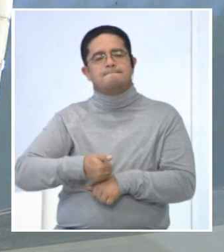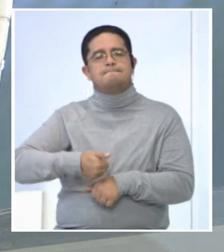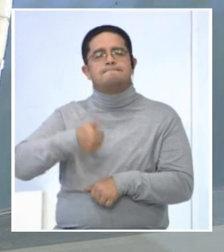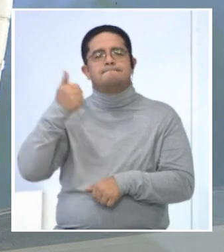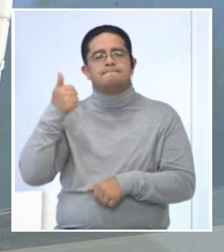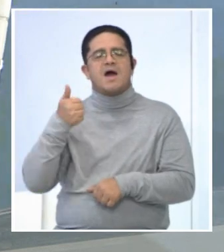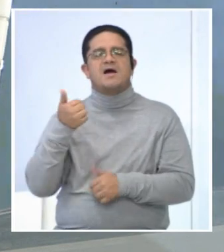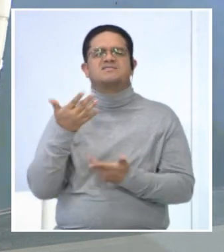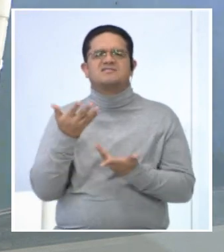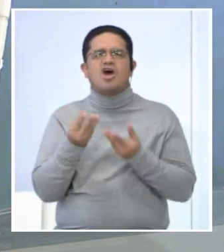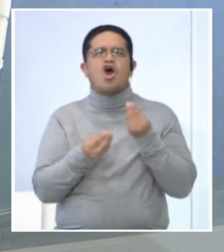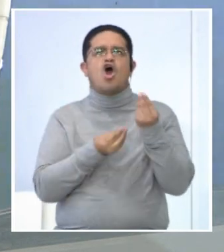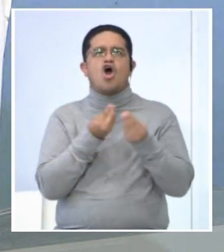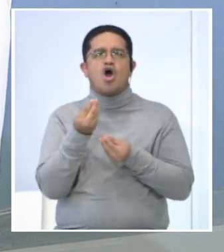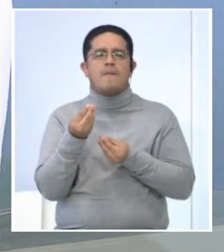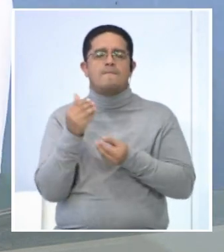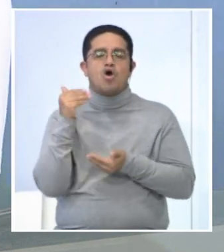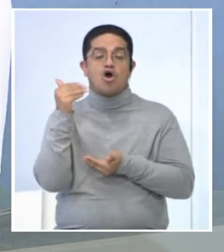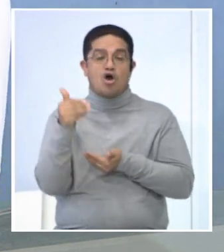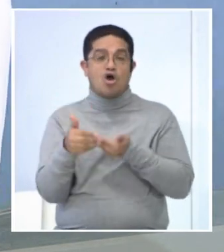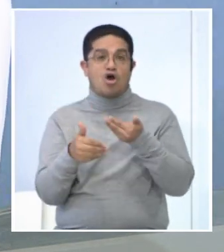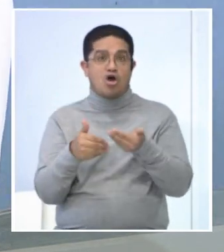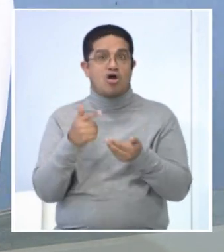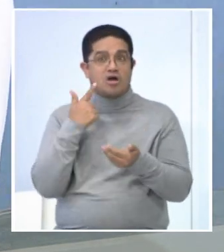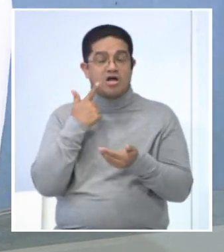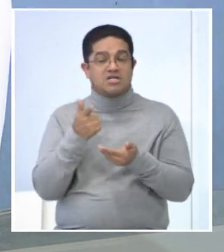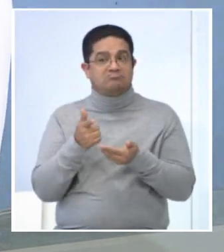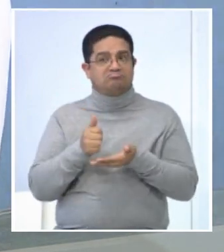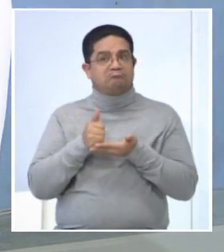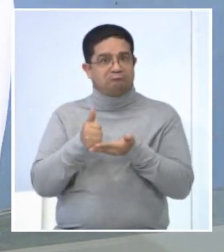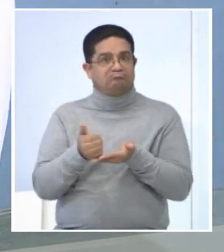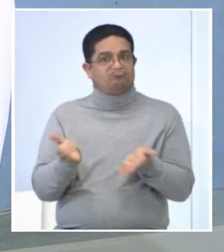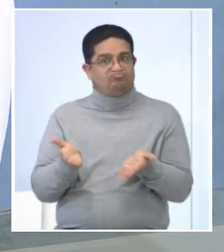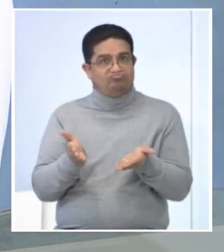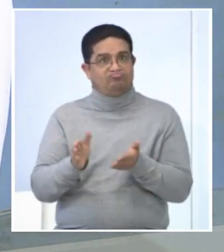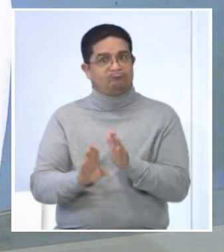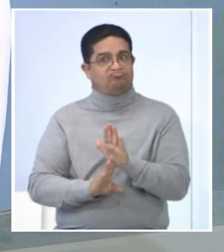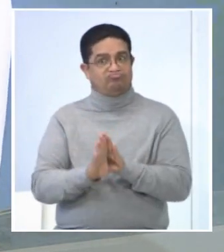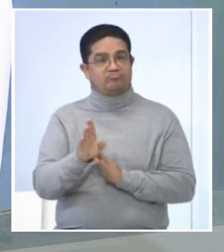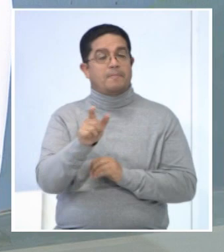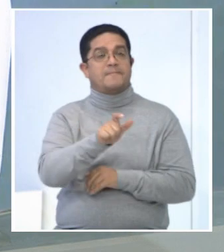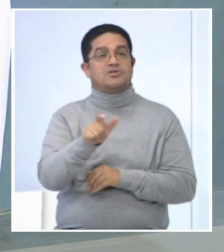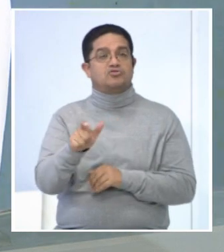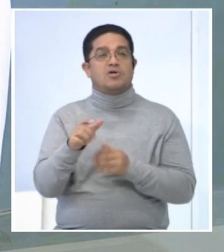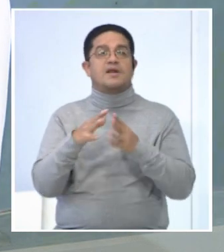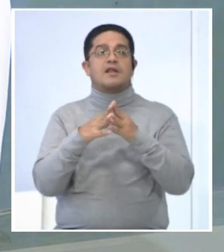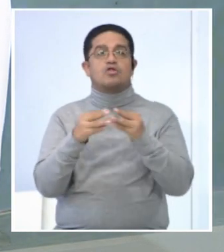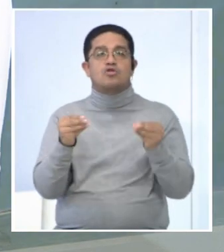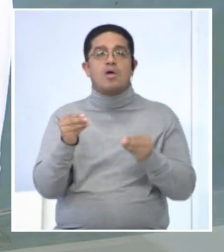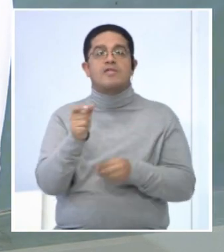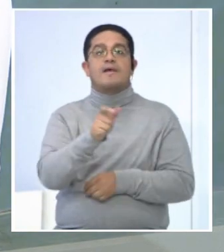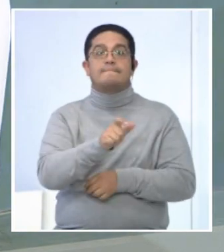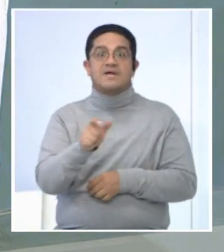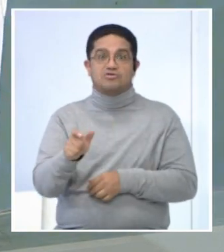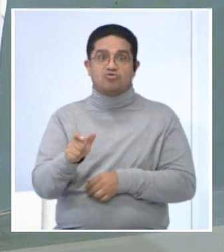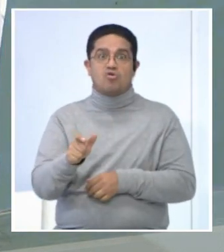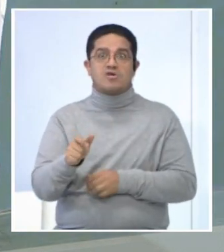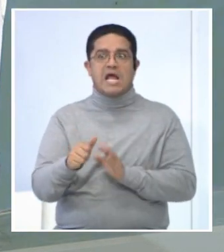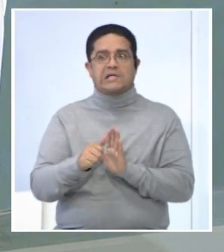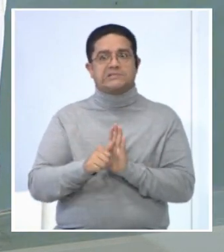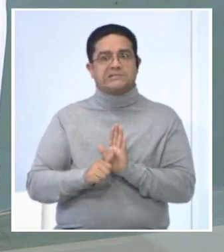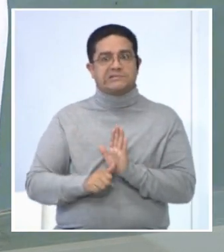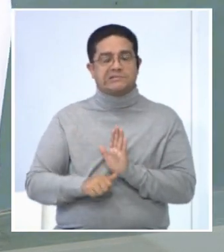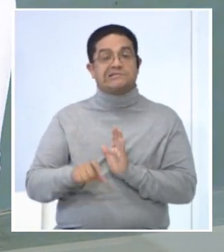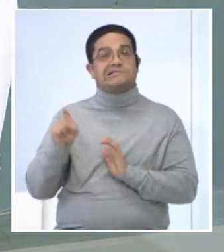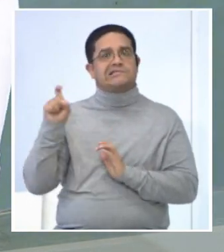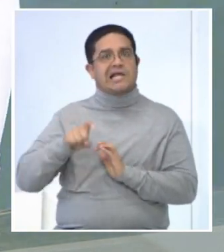procedimientos, cómo han ido avanzando también para la recuperación del paciente y si todos los pacientes con reemplazo articular necesitan